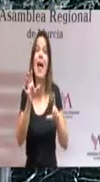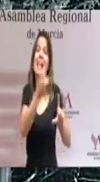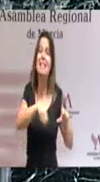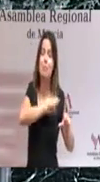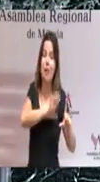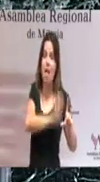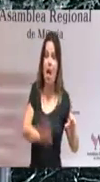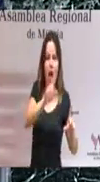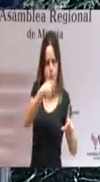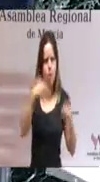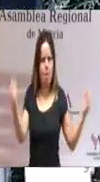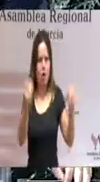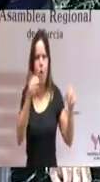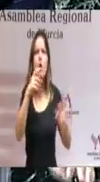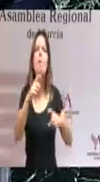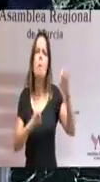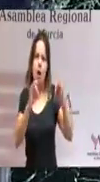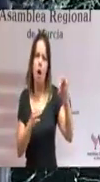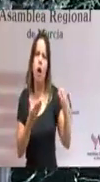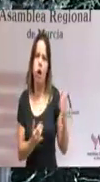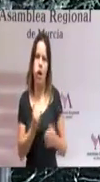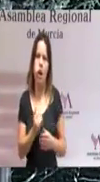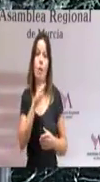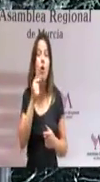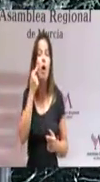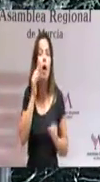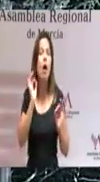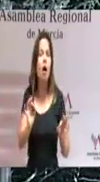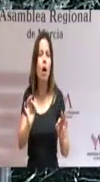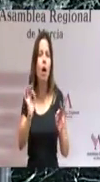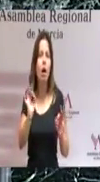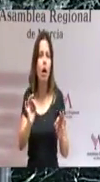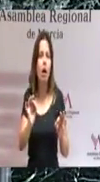mejorando, pero hay margen de mejora. Pero vamos